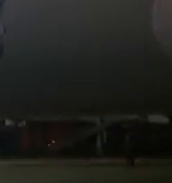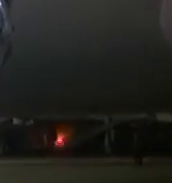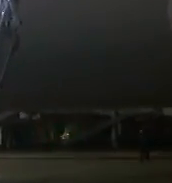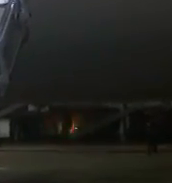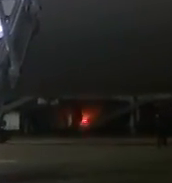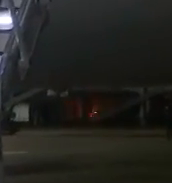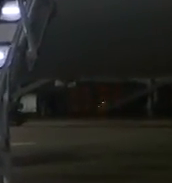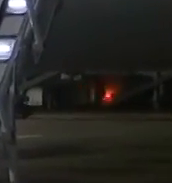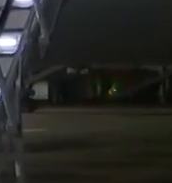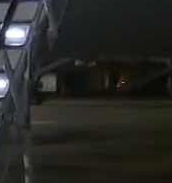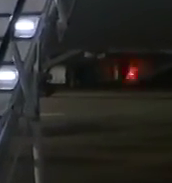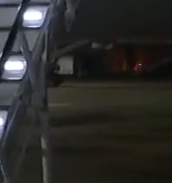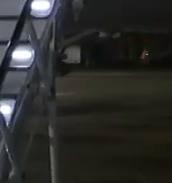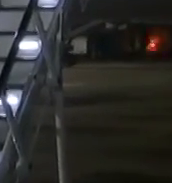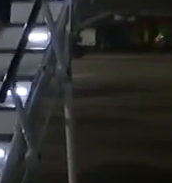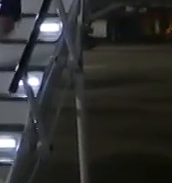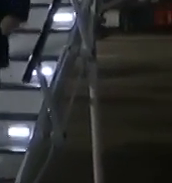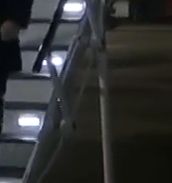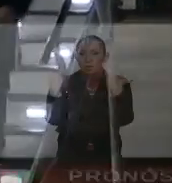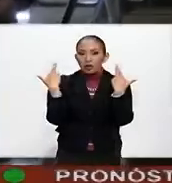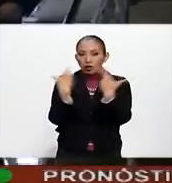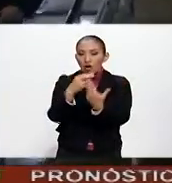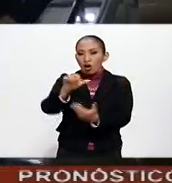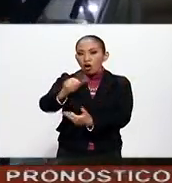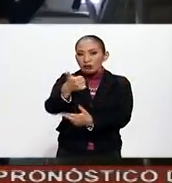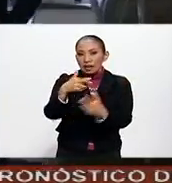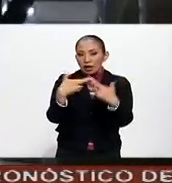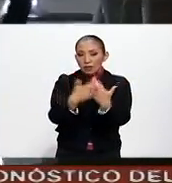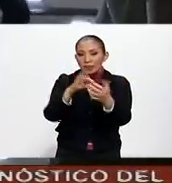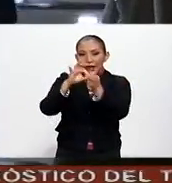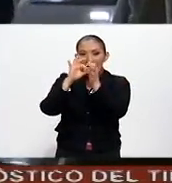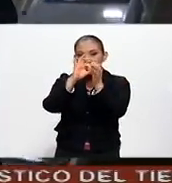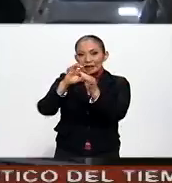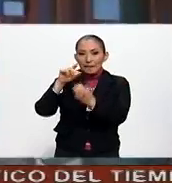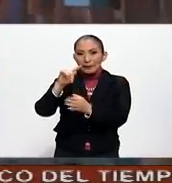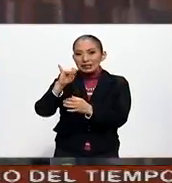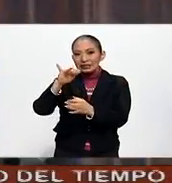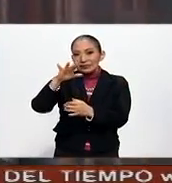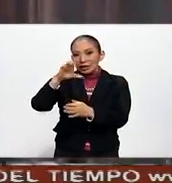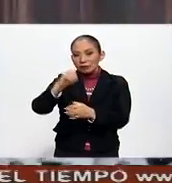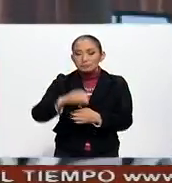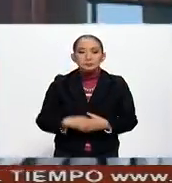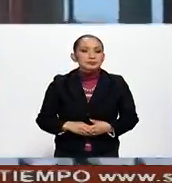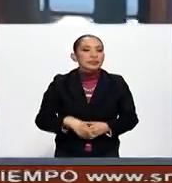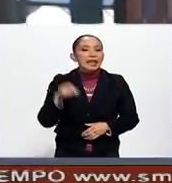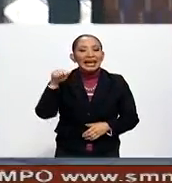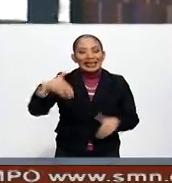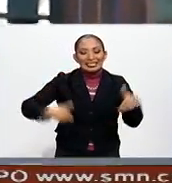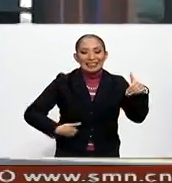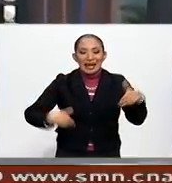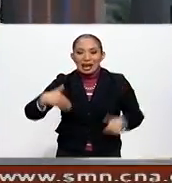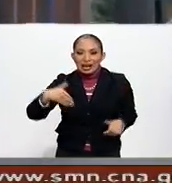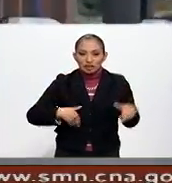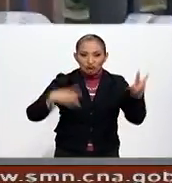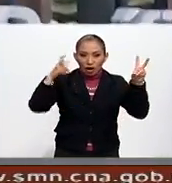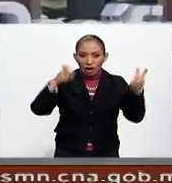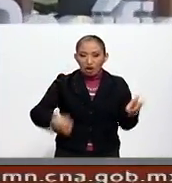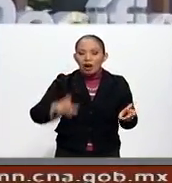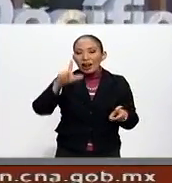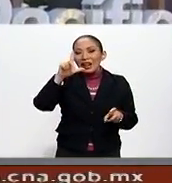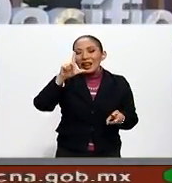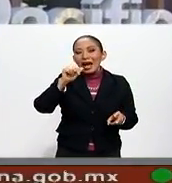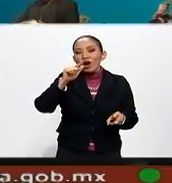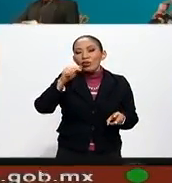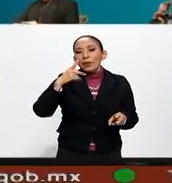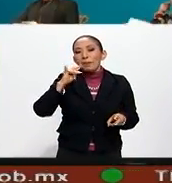Chile para asistir a esa 11ª cumbre de la Alianza del Pacífico. En el Teatro del Lago de Puerto Varas,